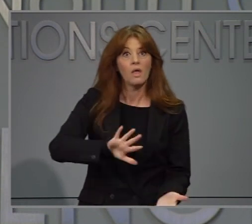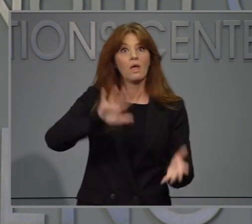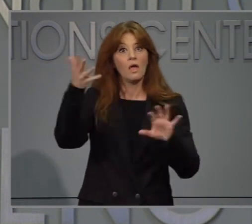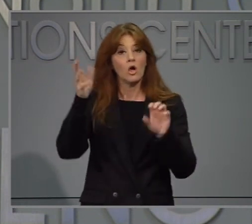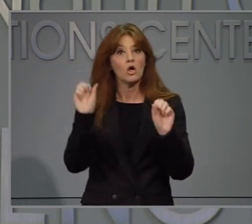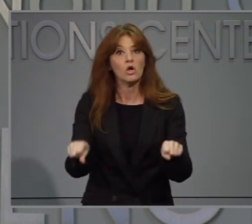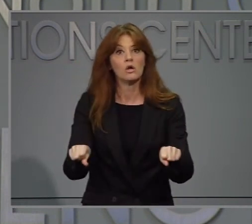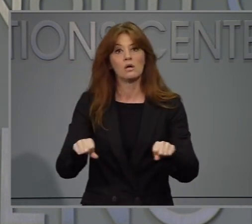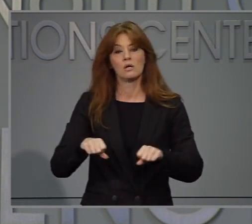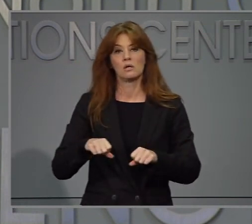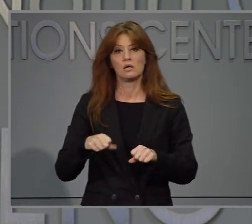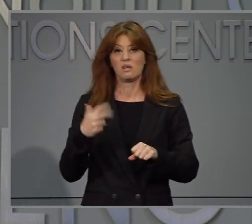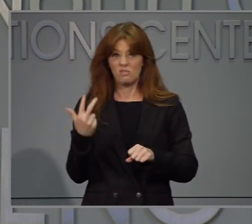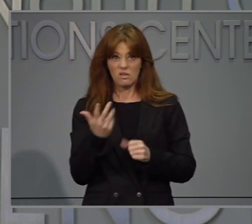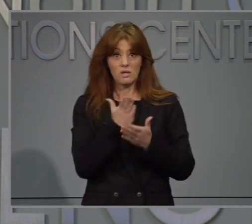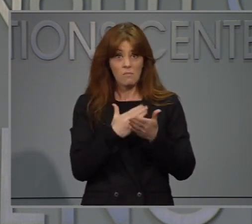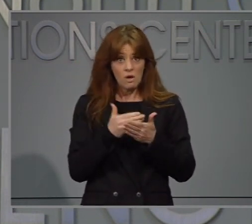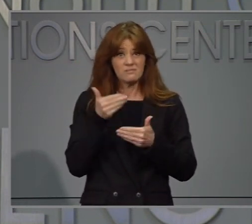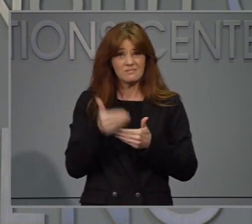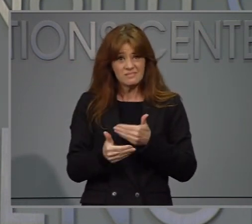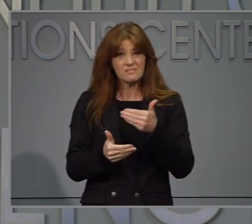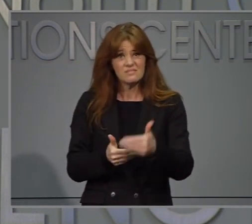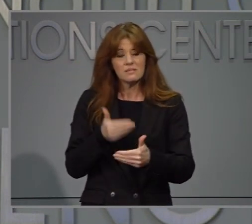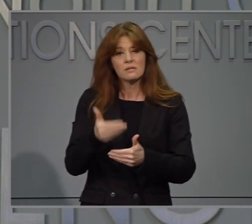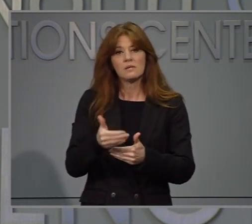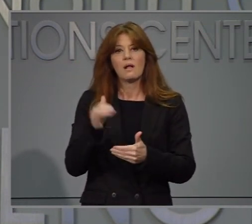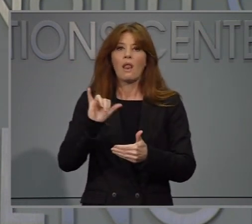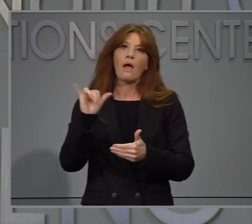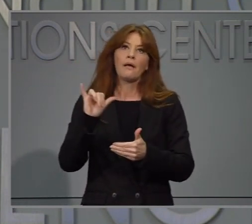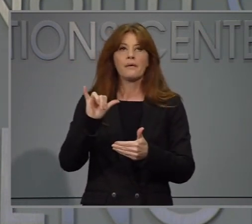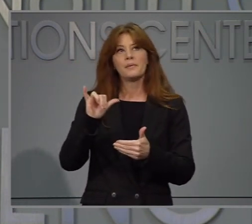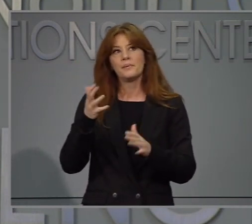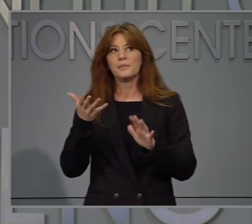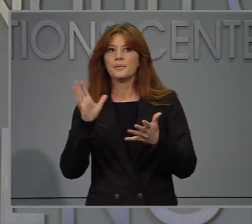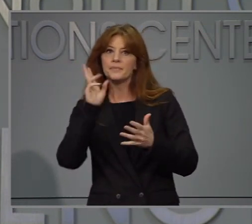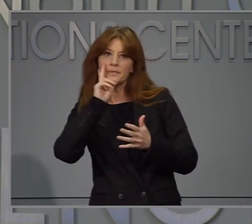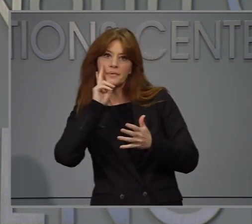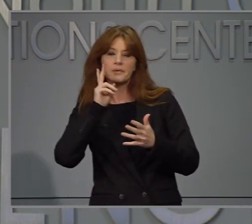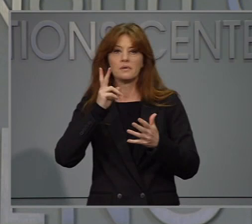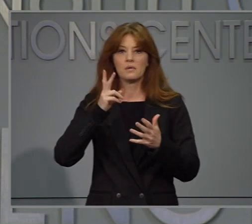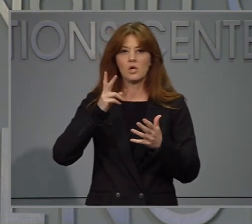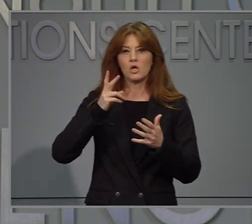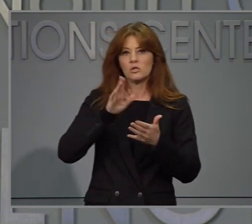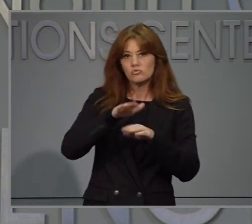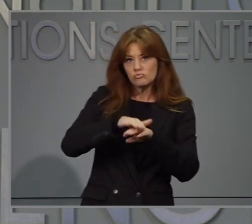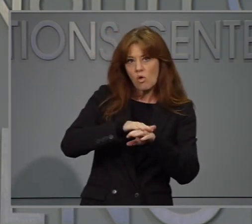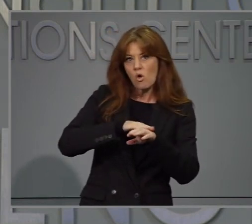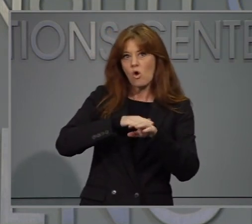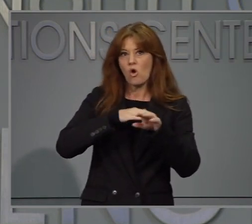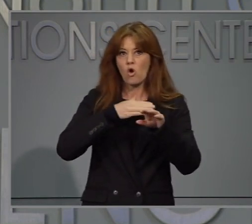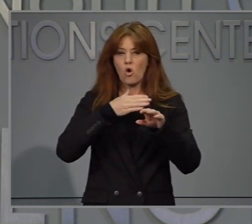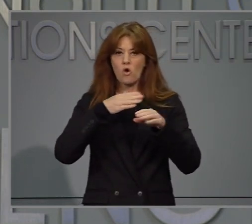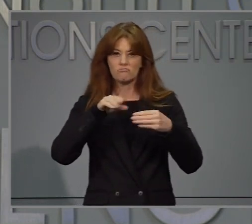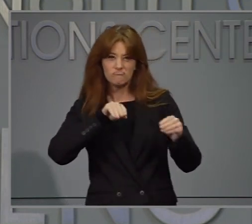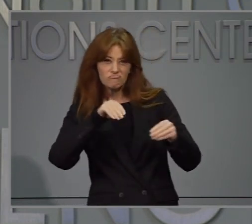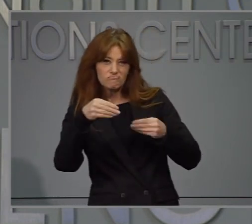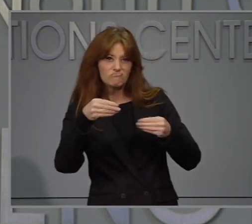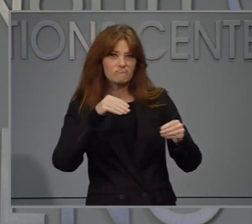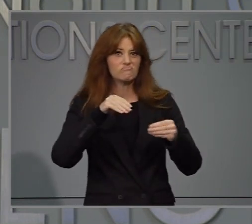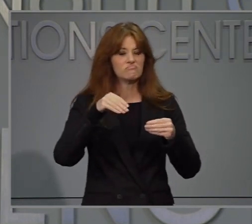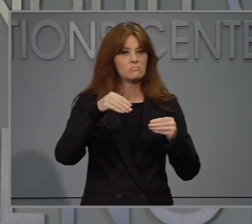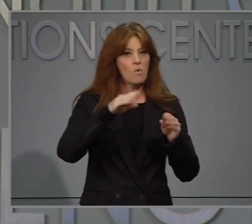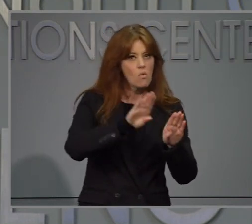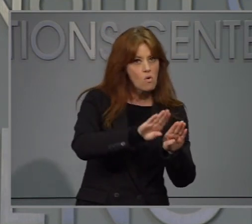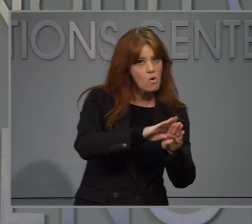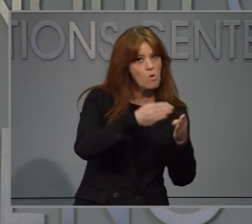los planes. El plan de 3 fases es como un switch atenuador de luz. Nos permite gradualmente quitar